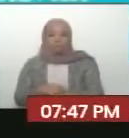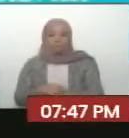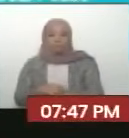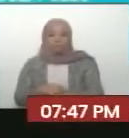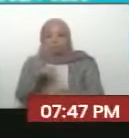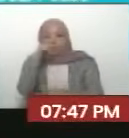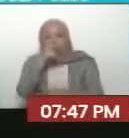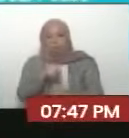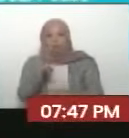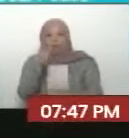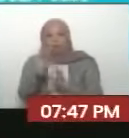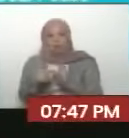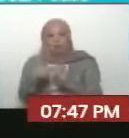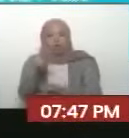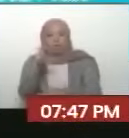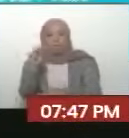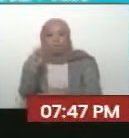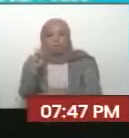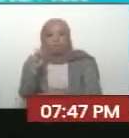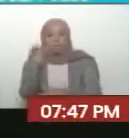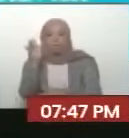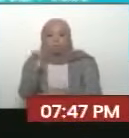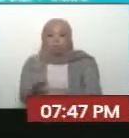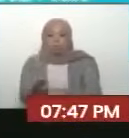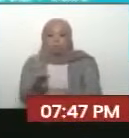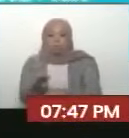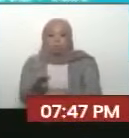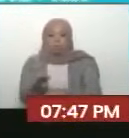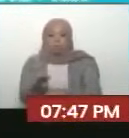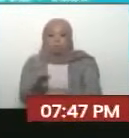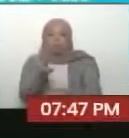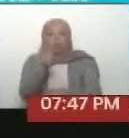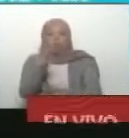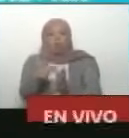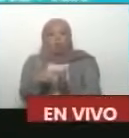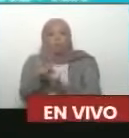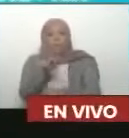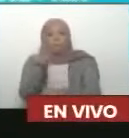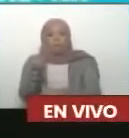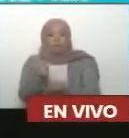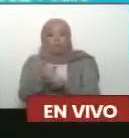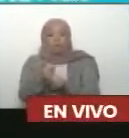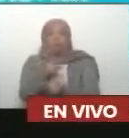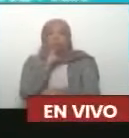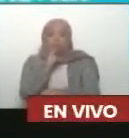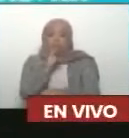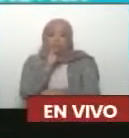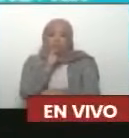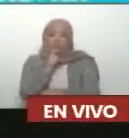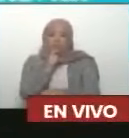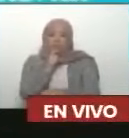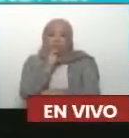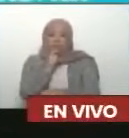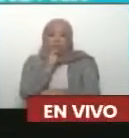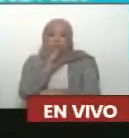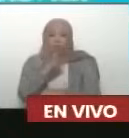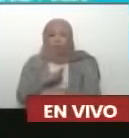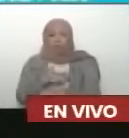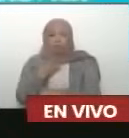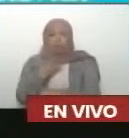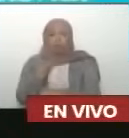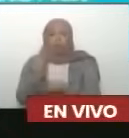Año 2020 fue duro, año 2021 fue duro. Apenas pudimos,